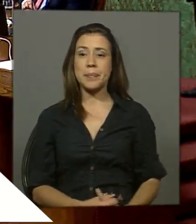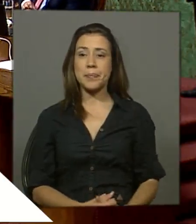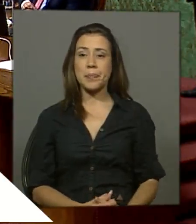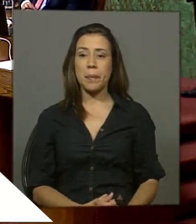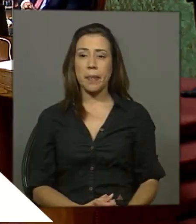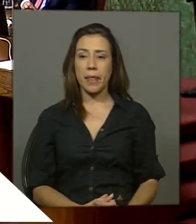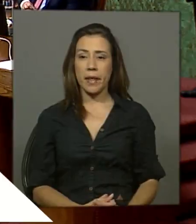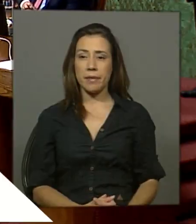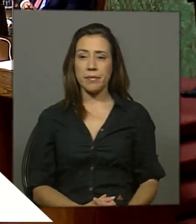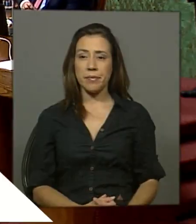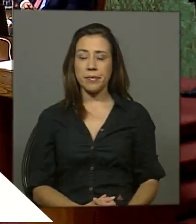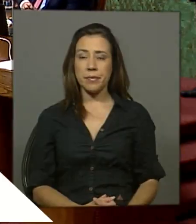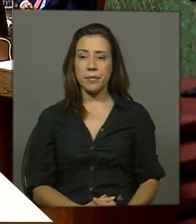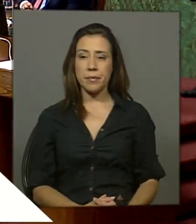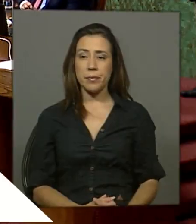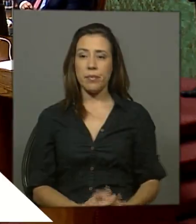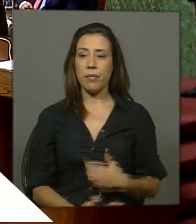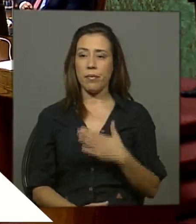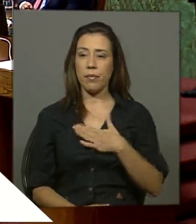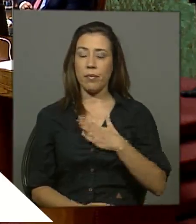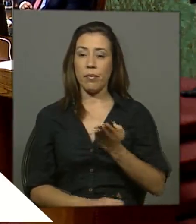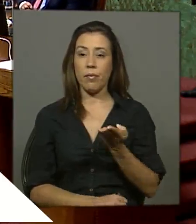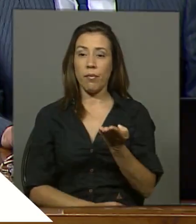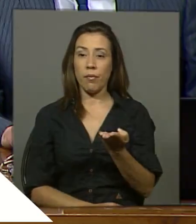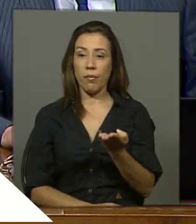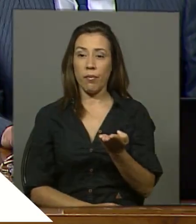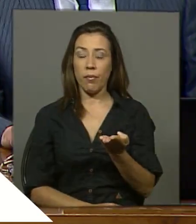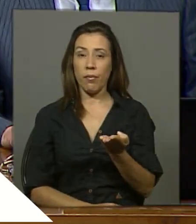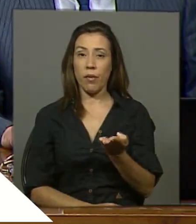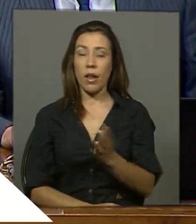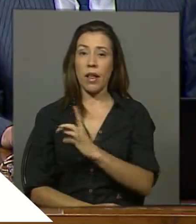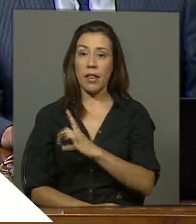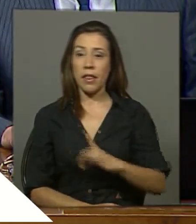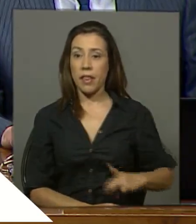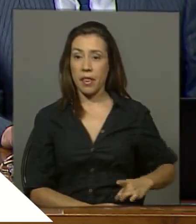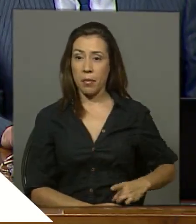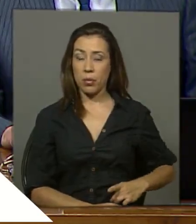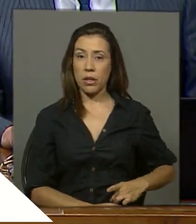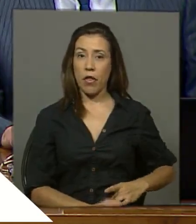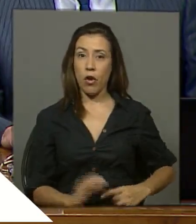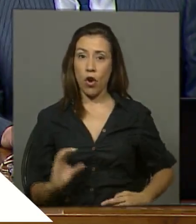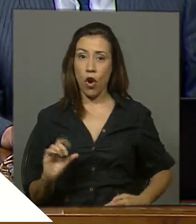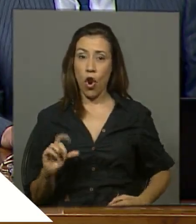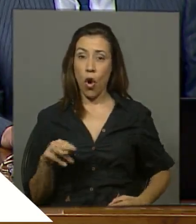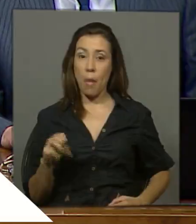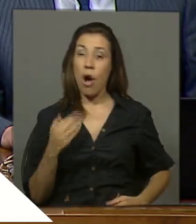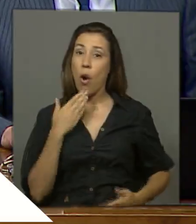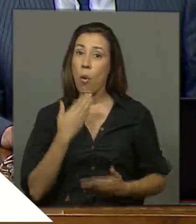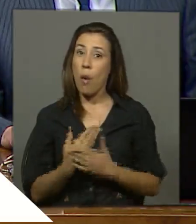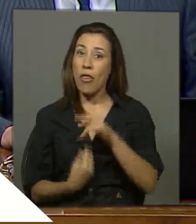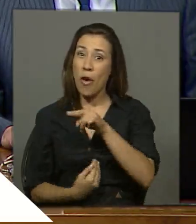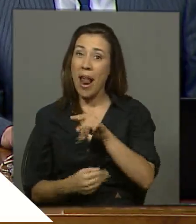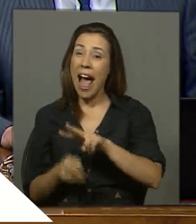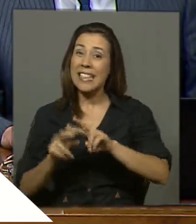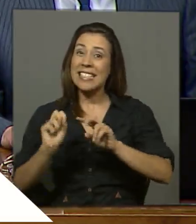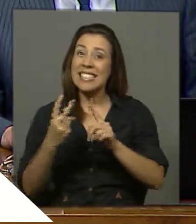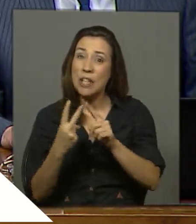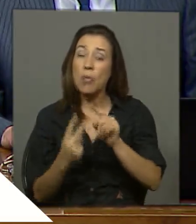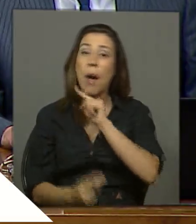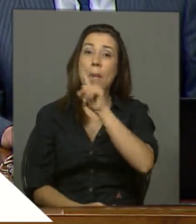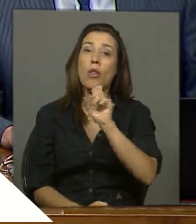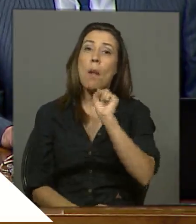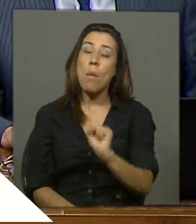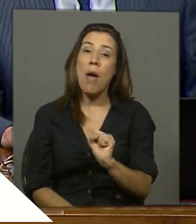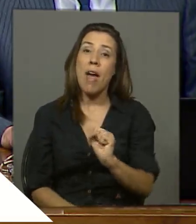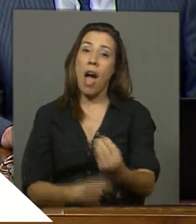pregunta para le queremos solicitar al al diputado coloma que cada vez que haga una nueva pregunta nos pueda